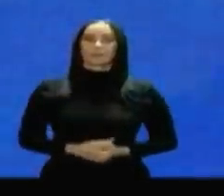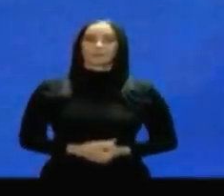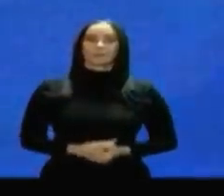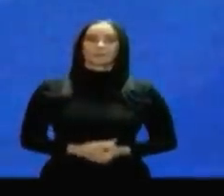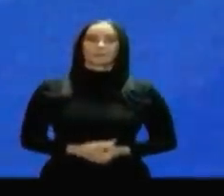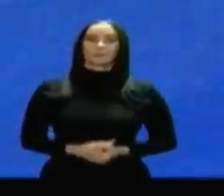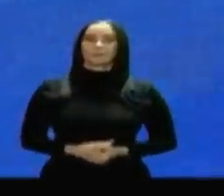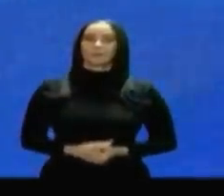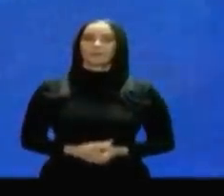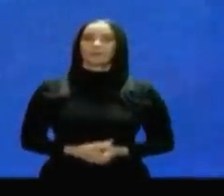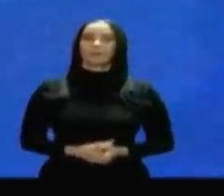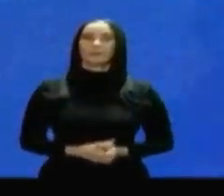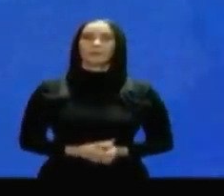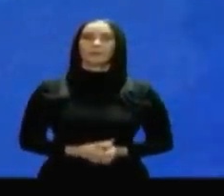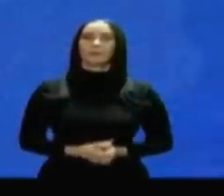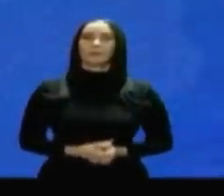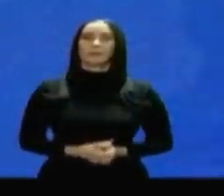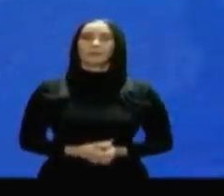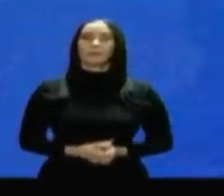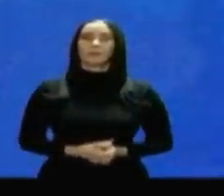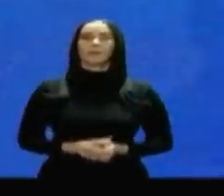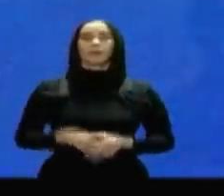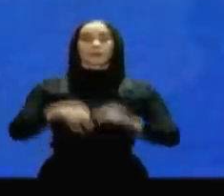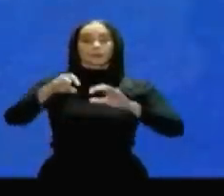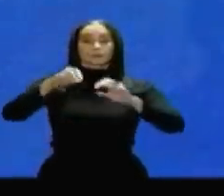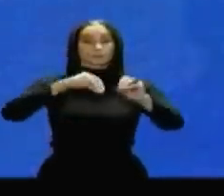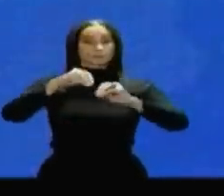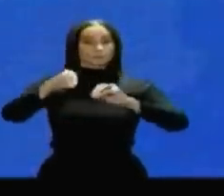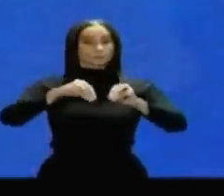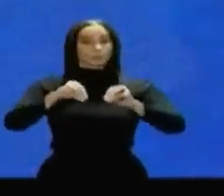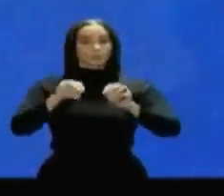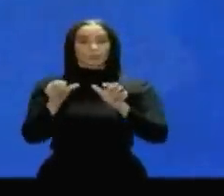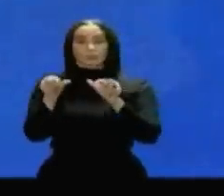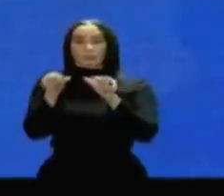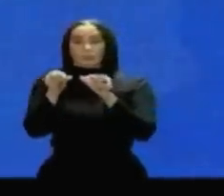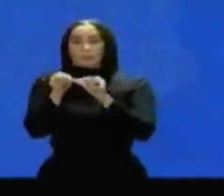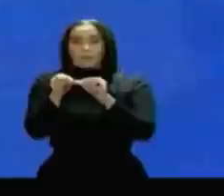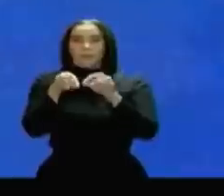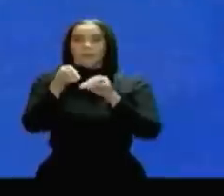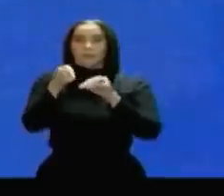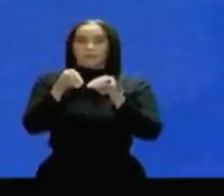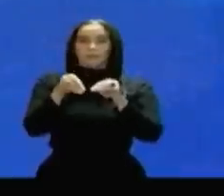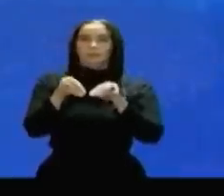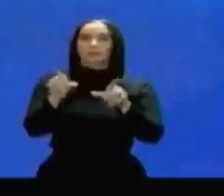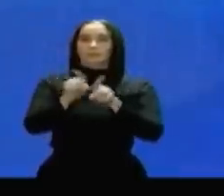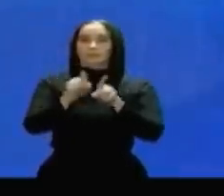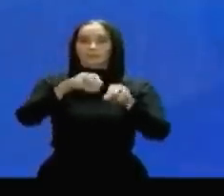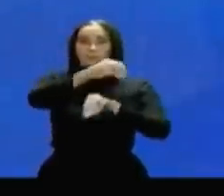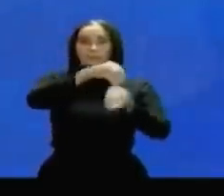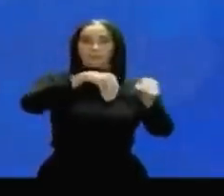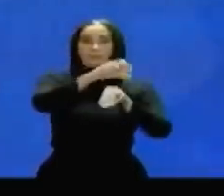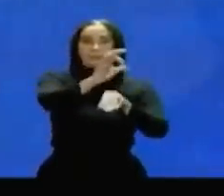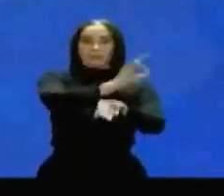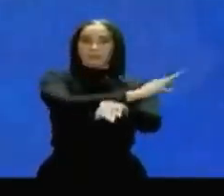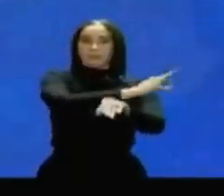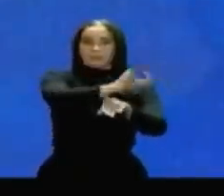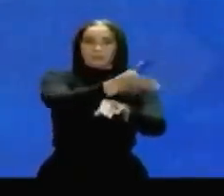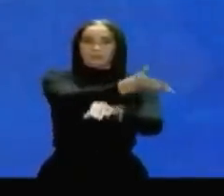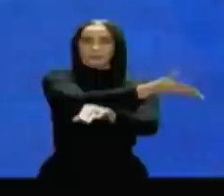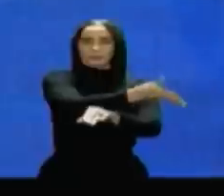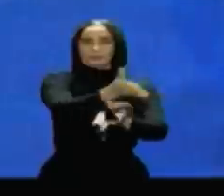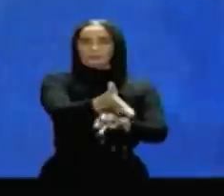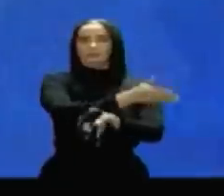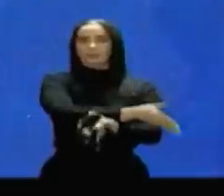que tienen un nivel medio de exportaciones, y también para los pequeños comerciantes que están en la